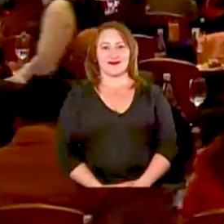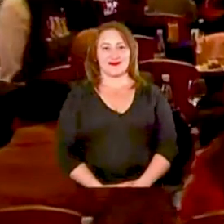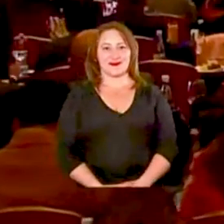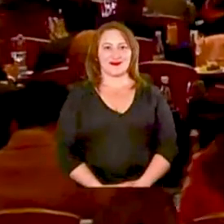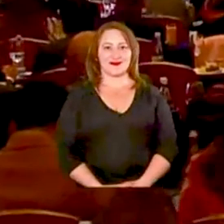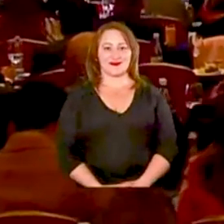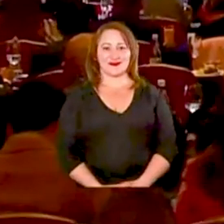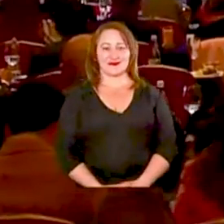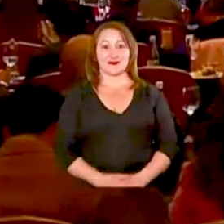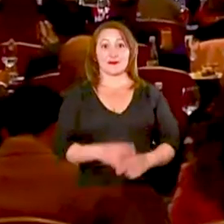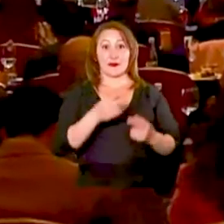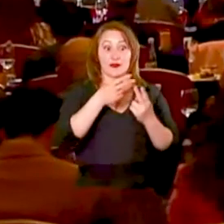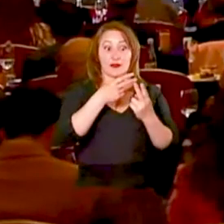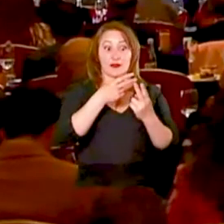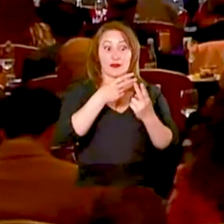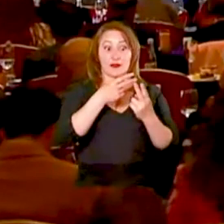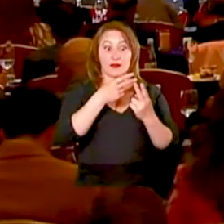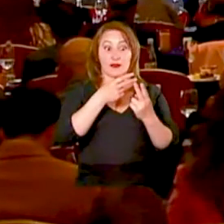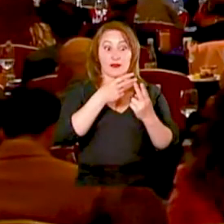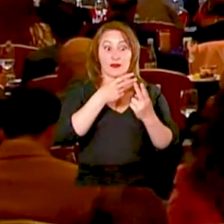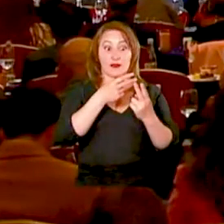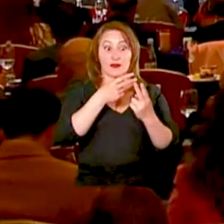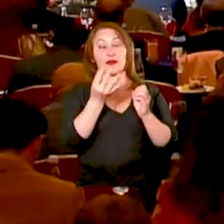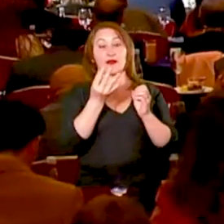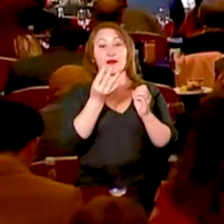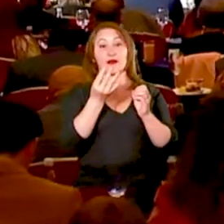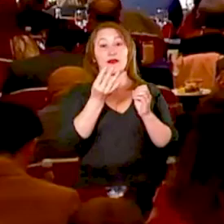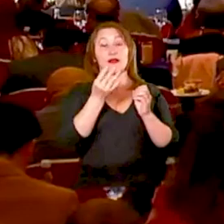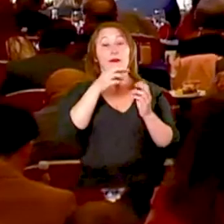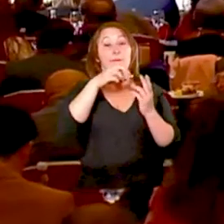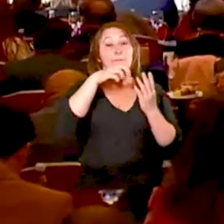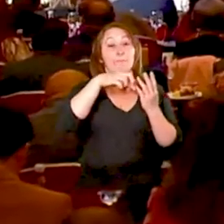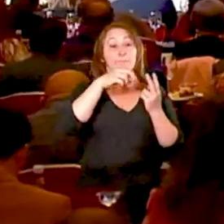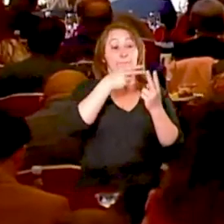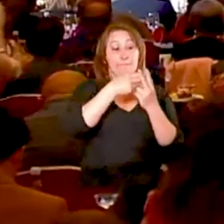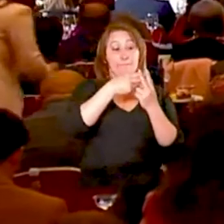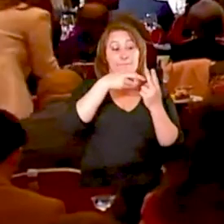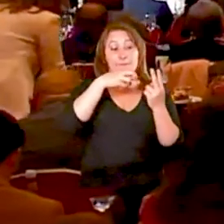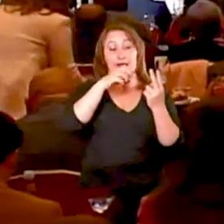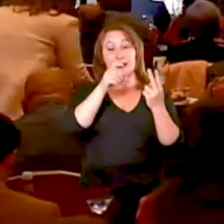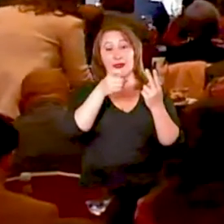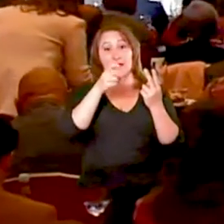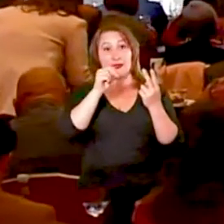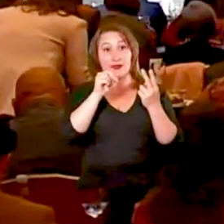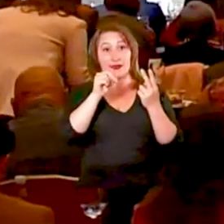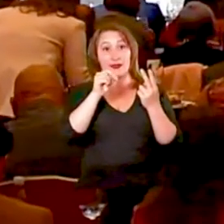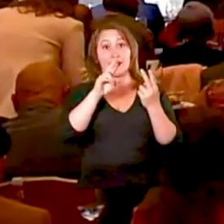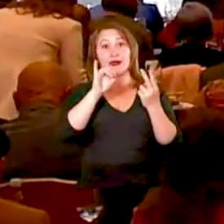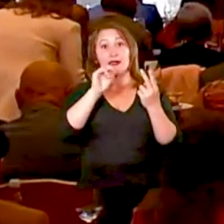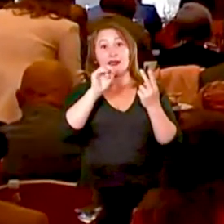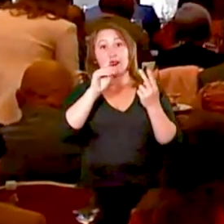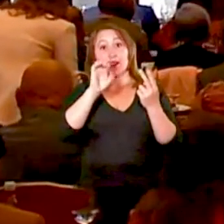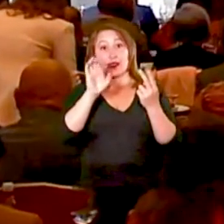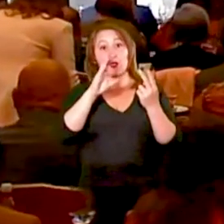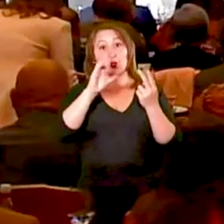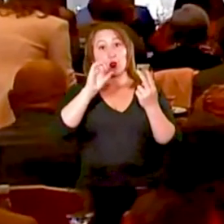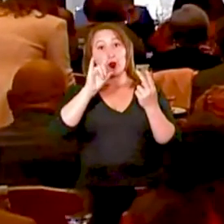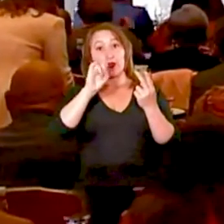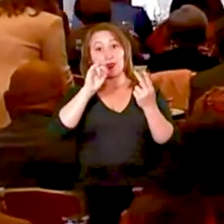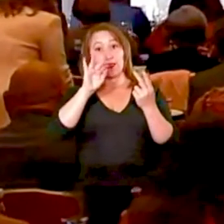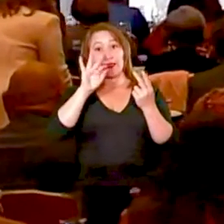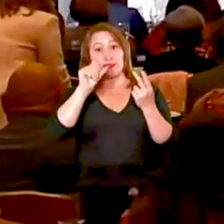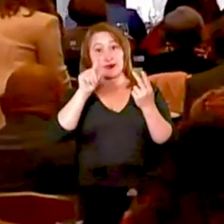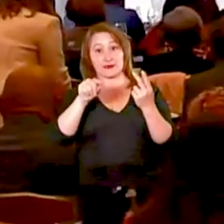PGN-COL con el hashtag o numeral PGN Rinde Cuentas. A los ciudadanos que decidan hacer